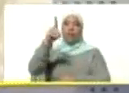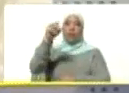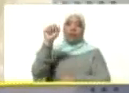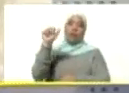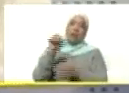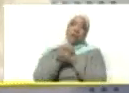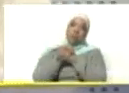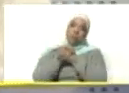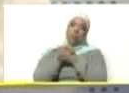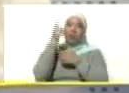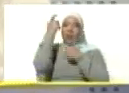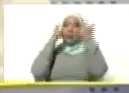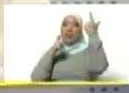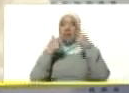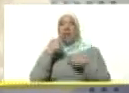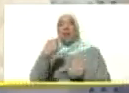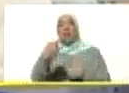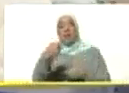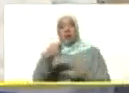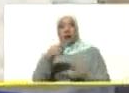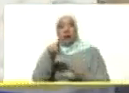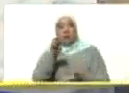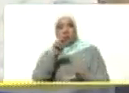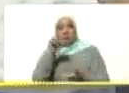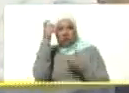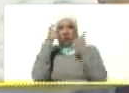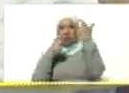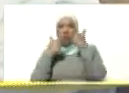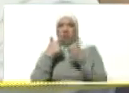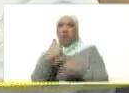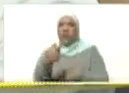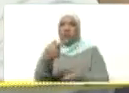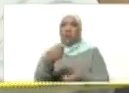compañero, comandante Chávez siempre nos decía,